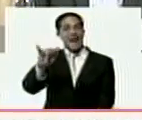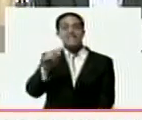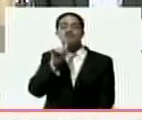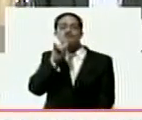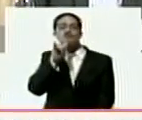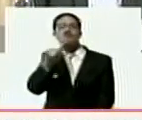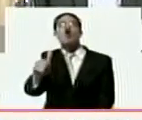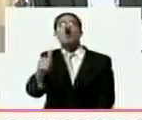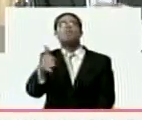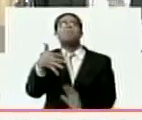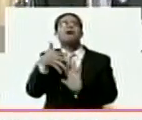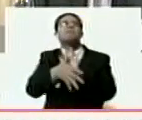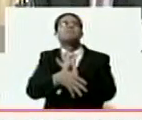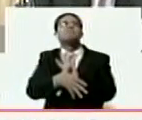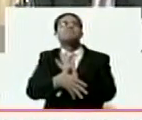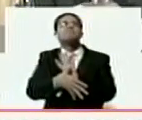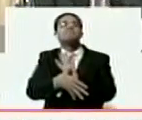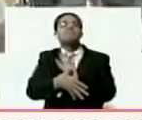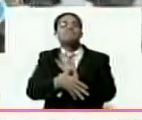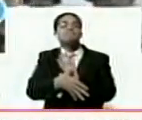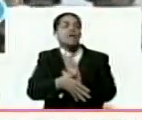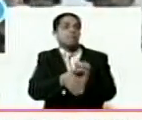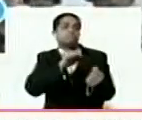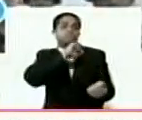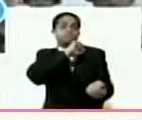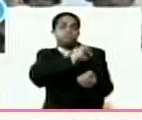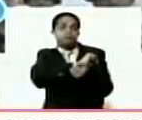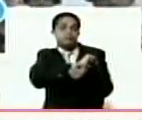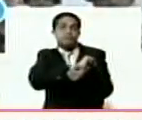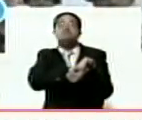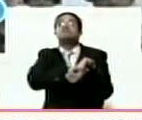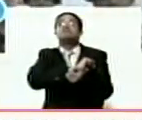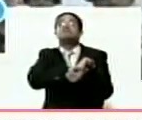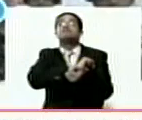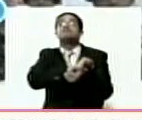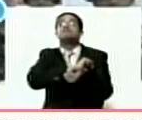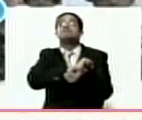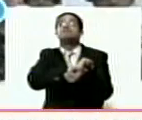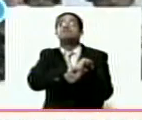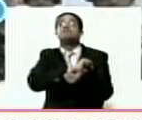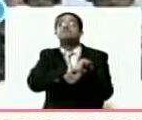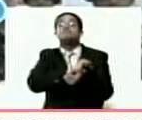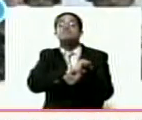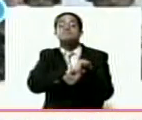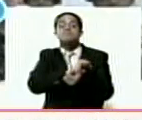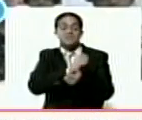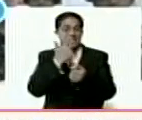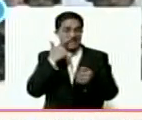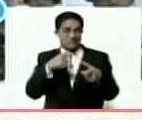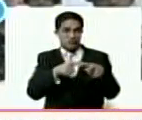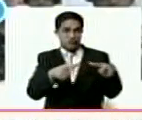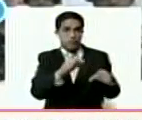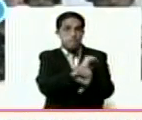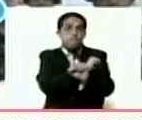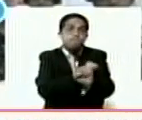sobre la captura de unos delincuentes y el decomiso de explosivos, ¿eh?